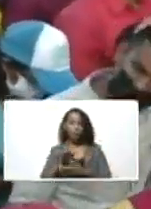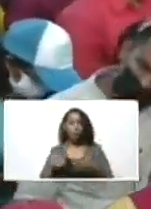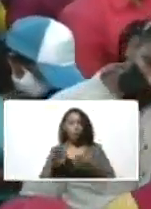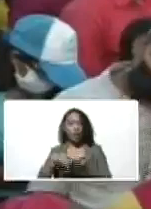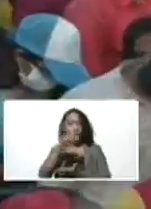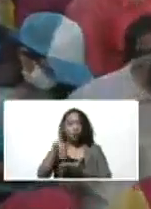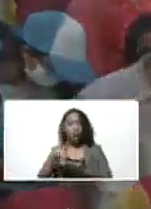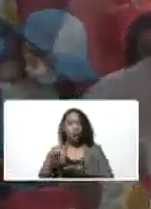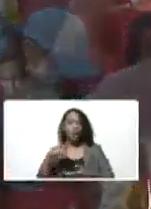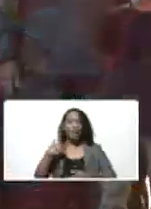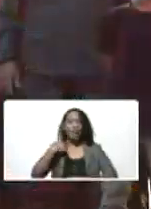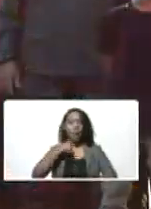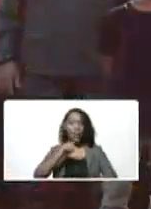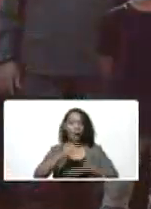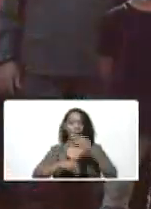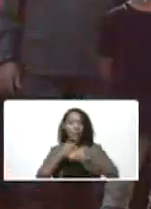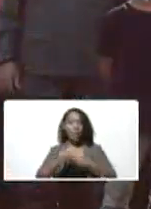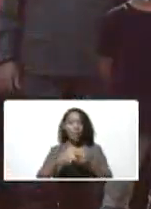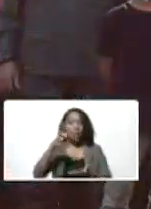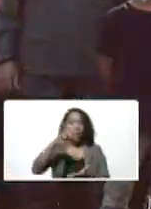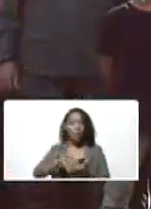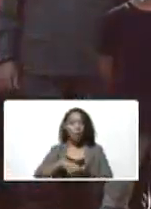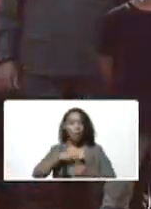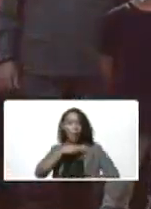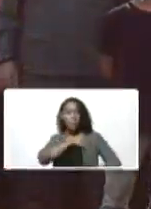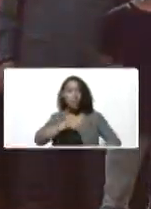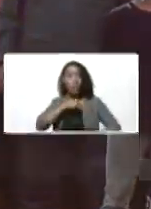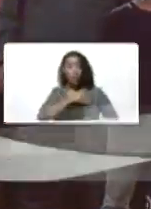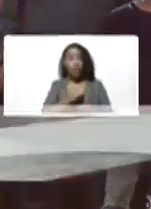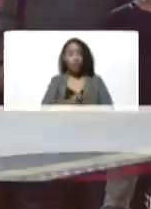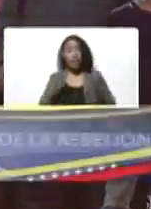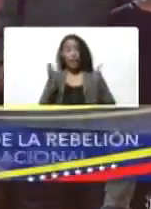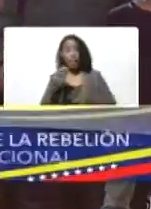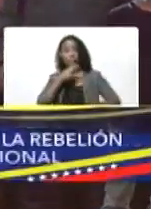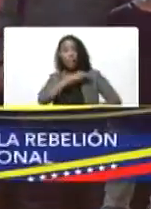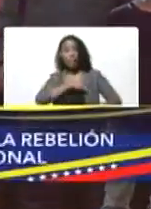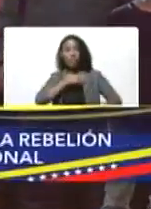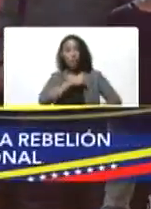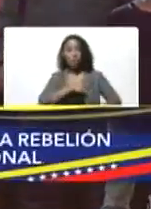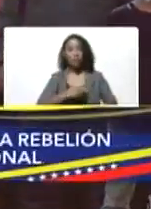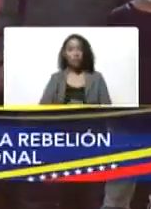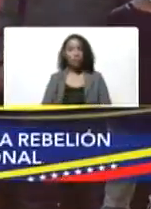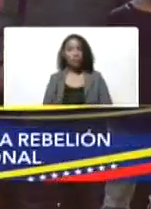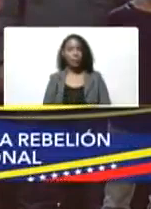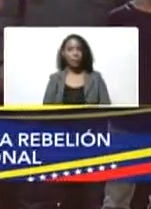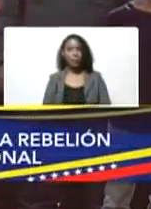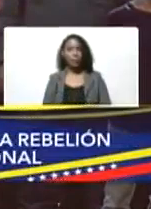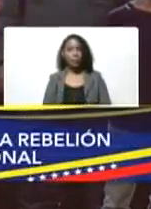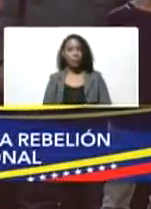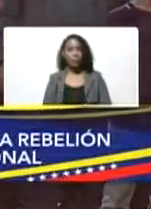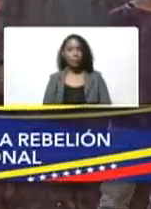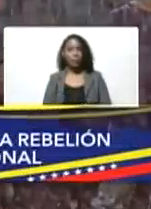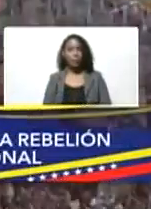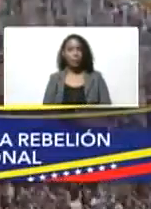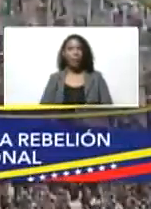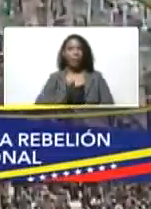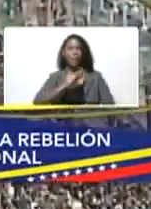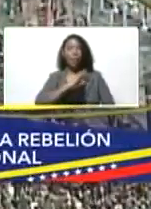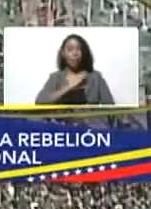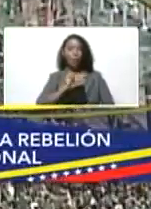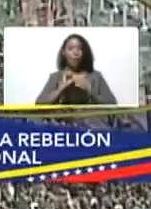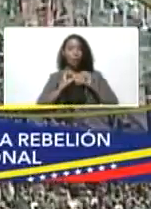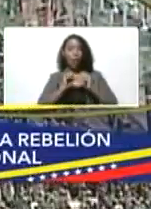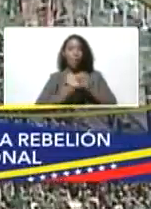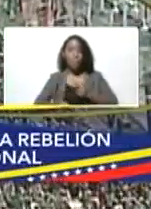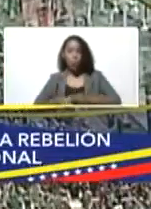tenemos que ir recuperando el estado de las misiones y grandes misiones. tenemos que seguir